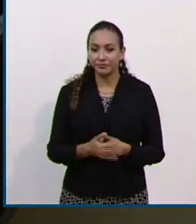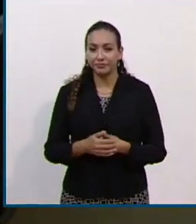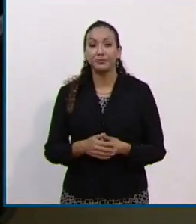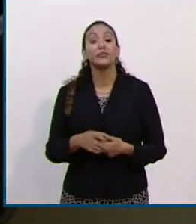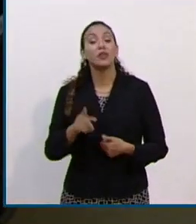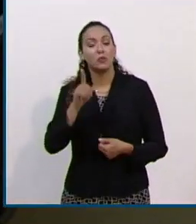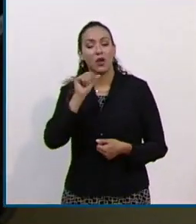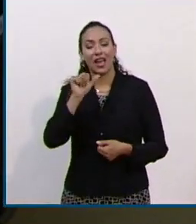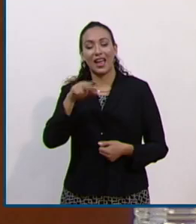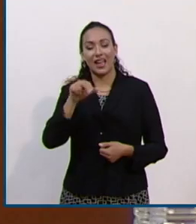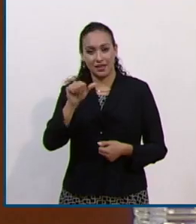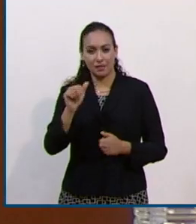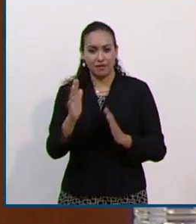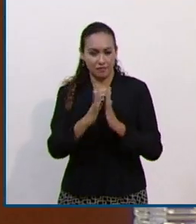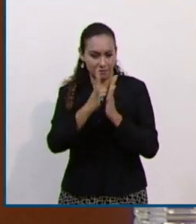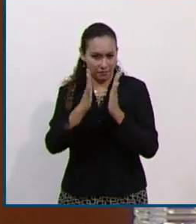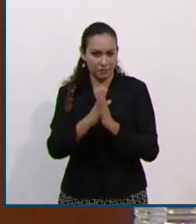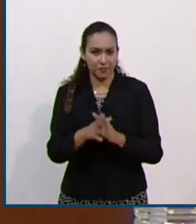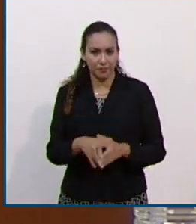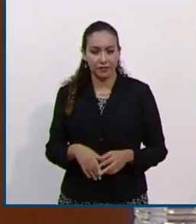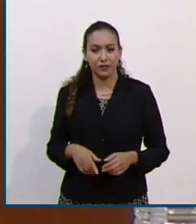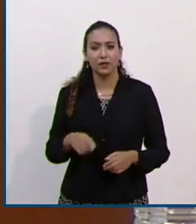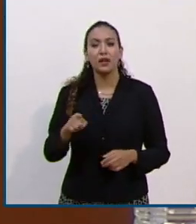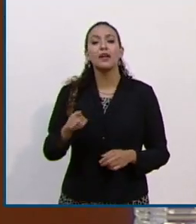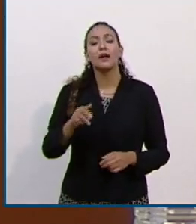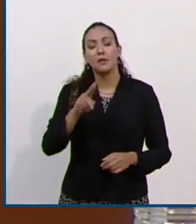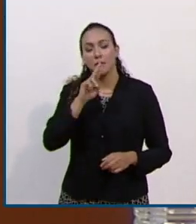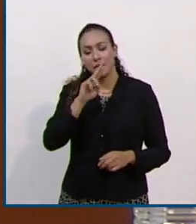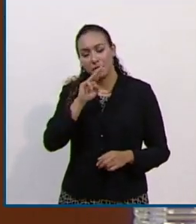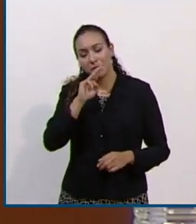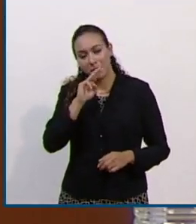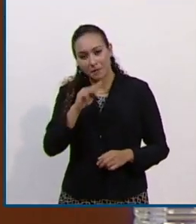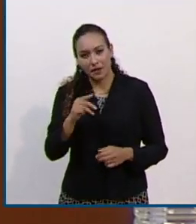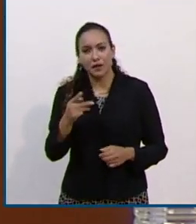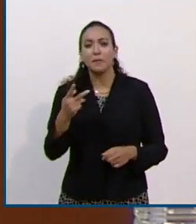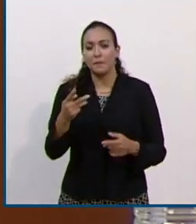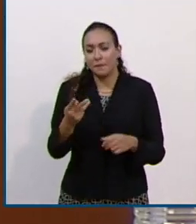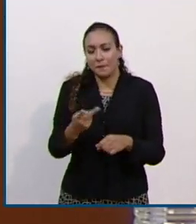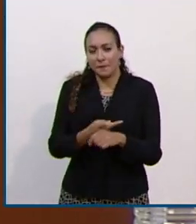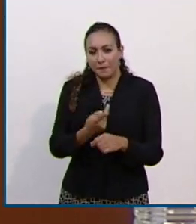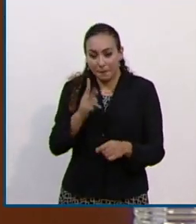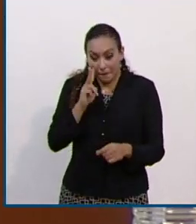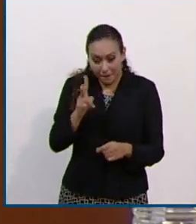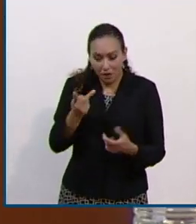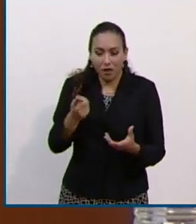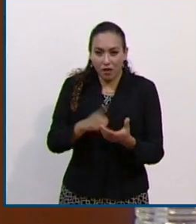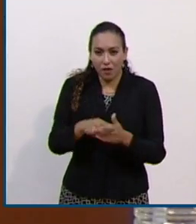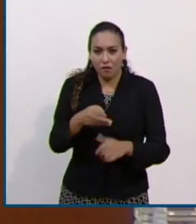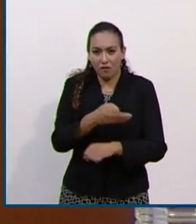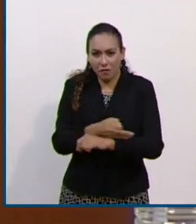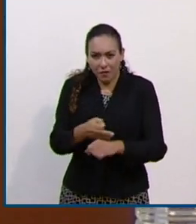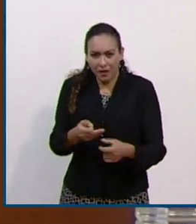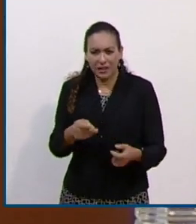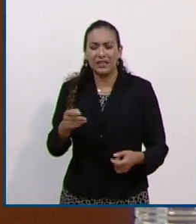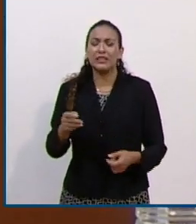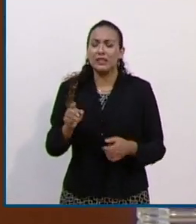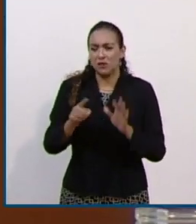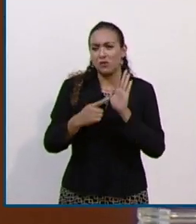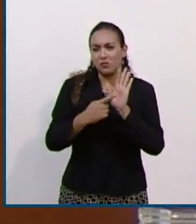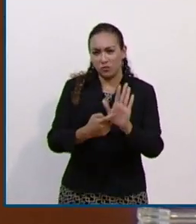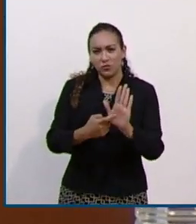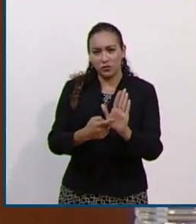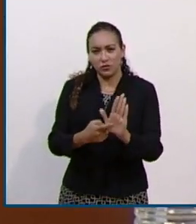activista Ana Enamorado, madre buscadora hondureña, quien narró la violencia institucional y familiar a la que se enfrentan cuando